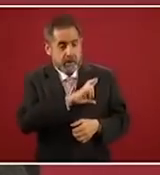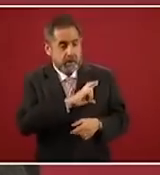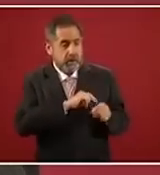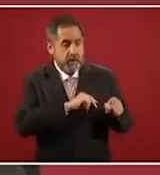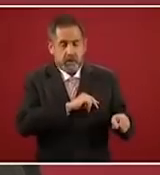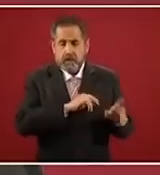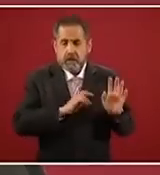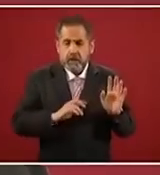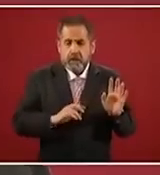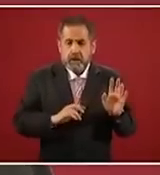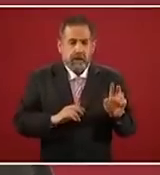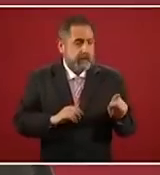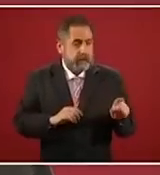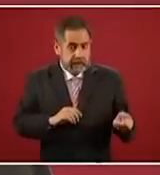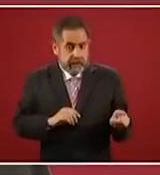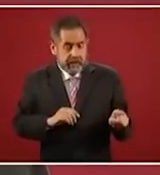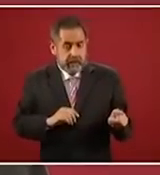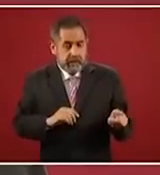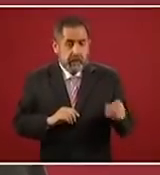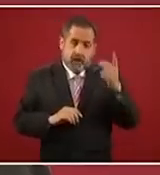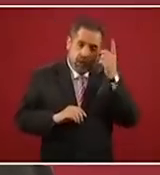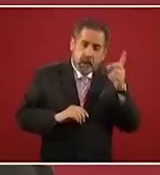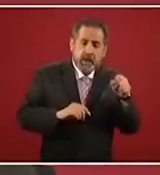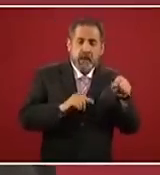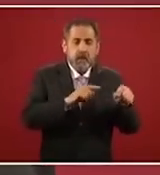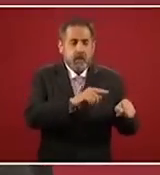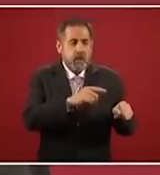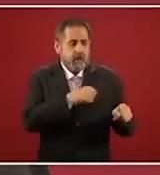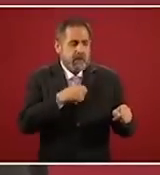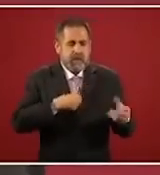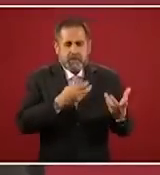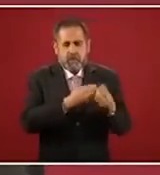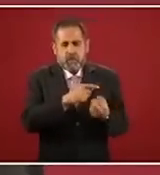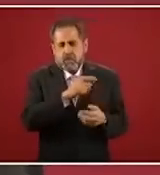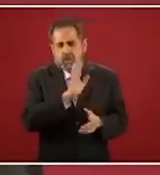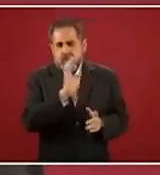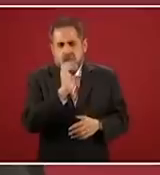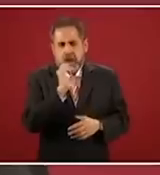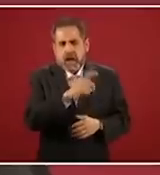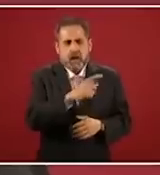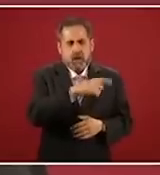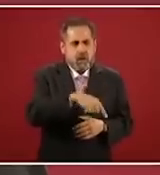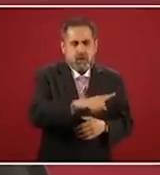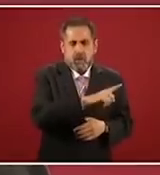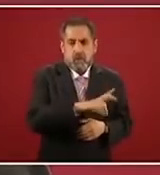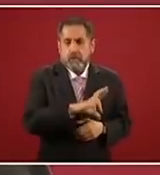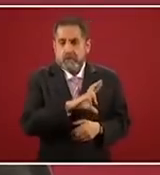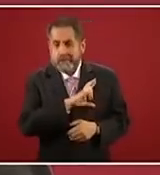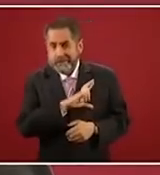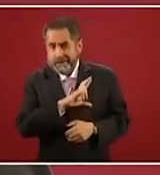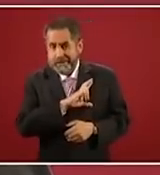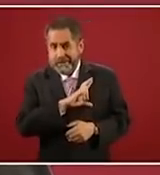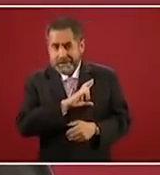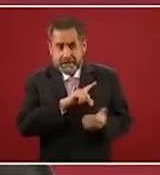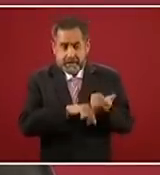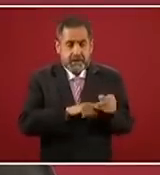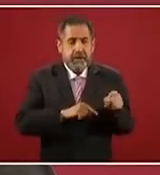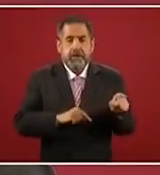hombre de negocio, un integrante del sector